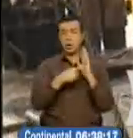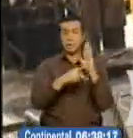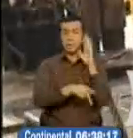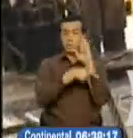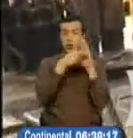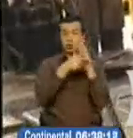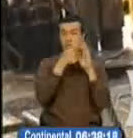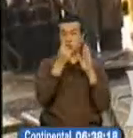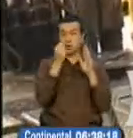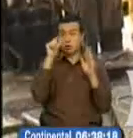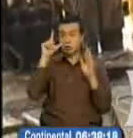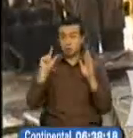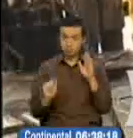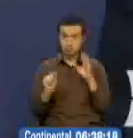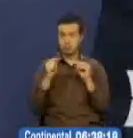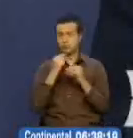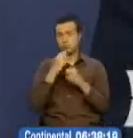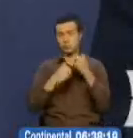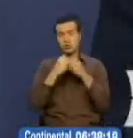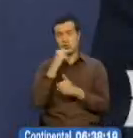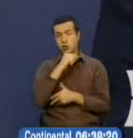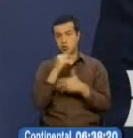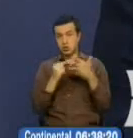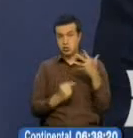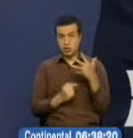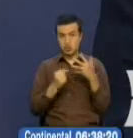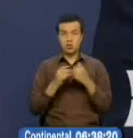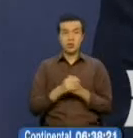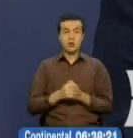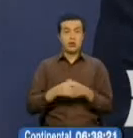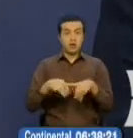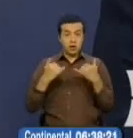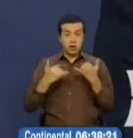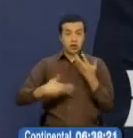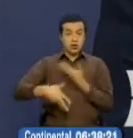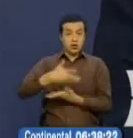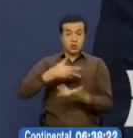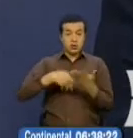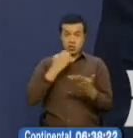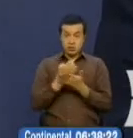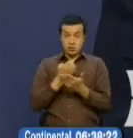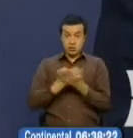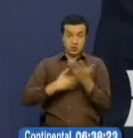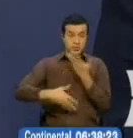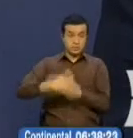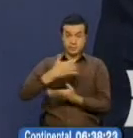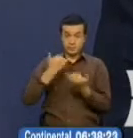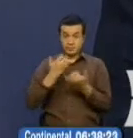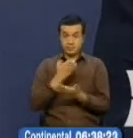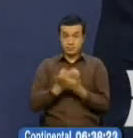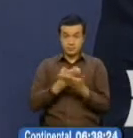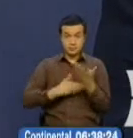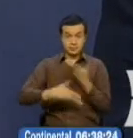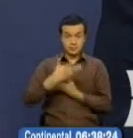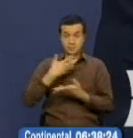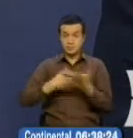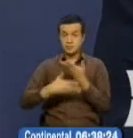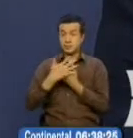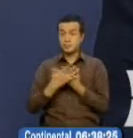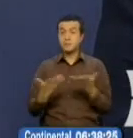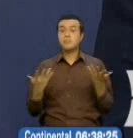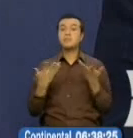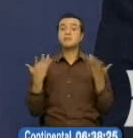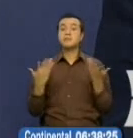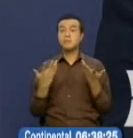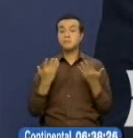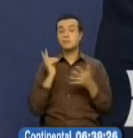drástica en el precio del barril de crudo. Hay una dinámica económica que es independiente de